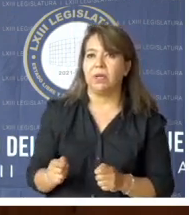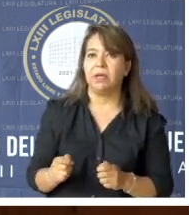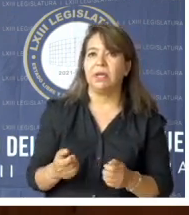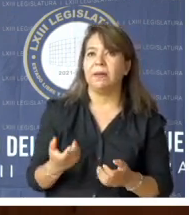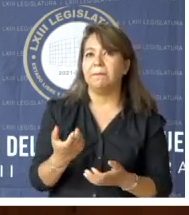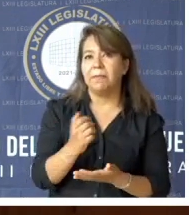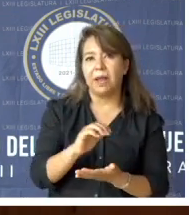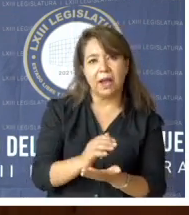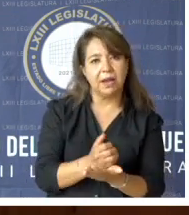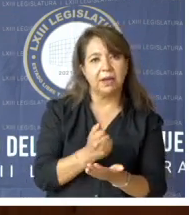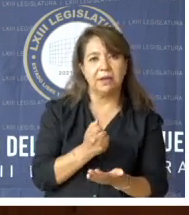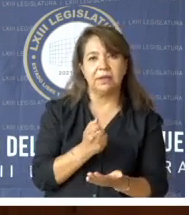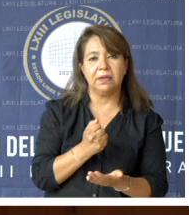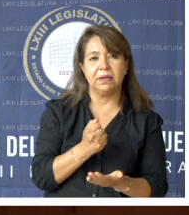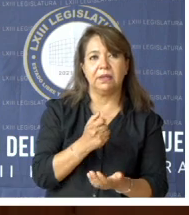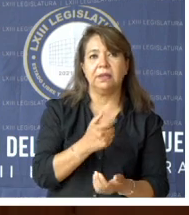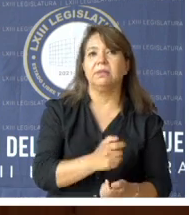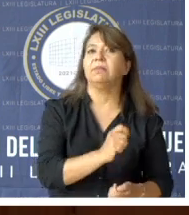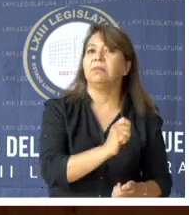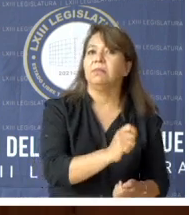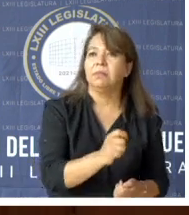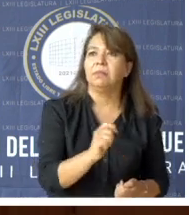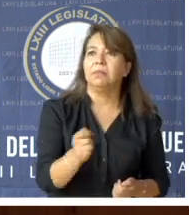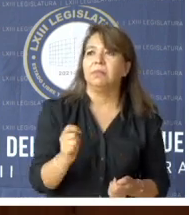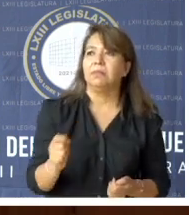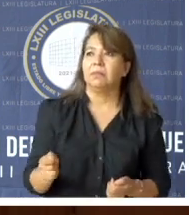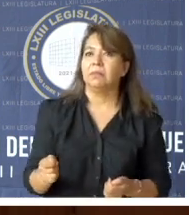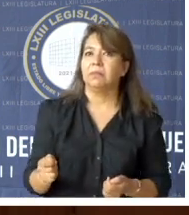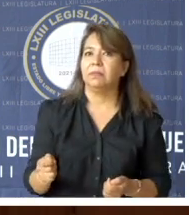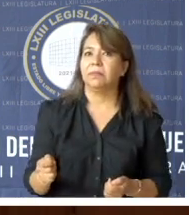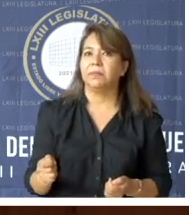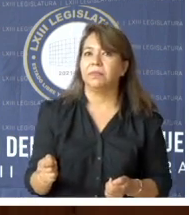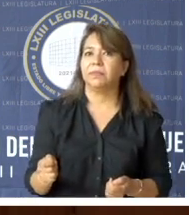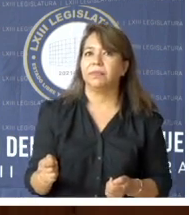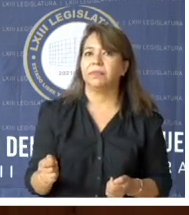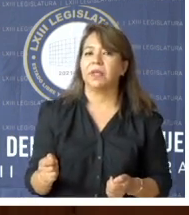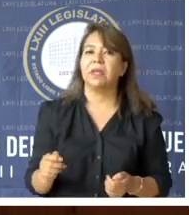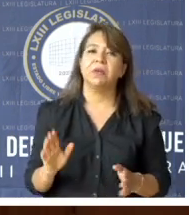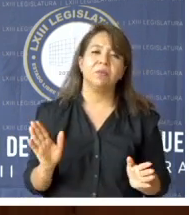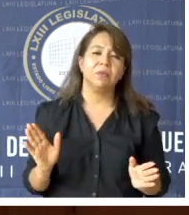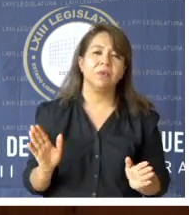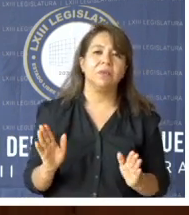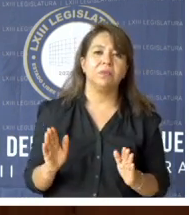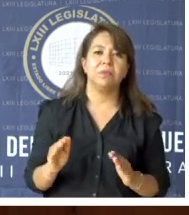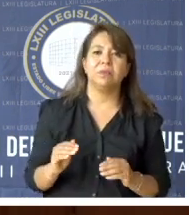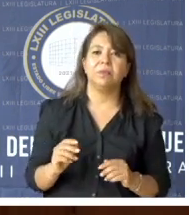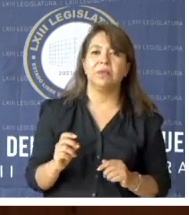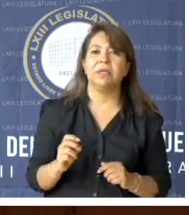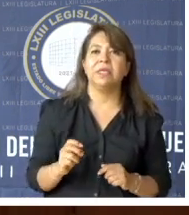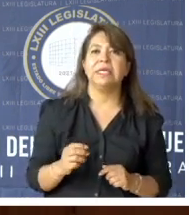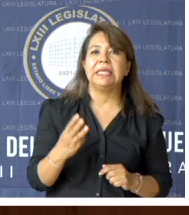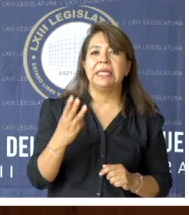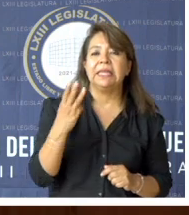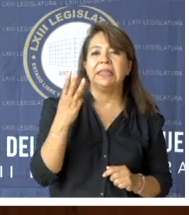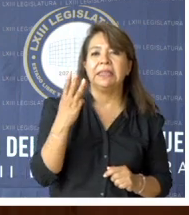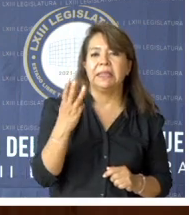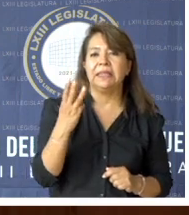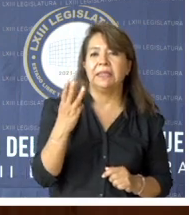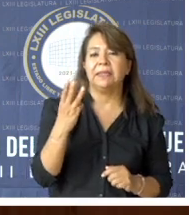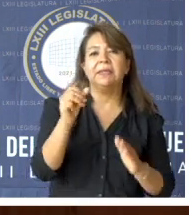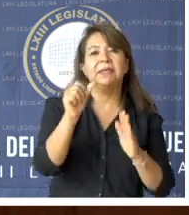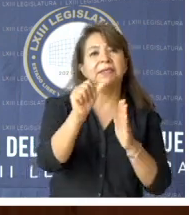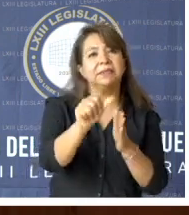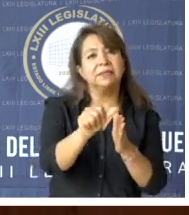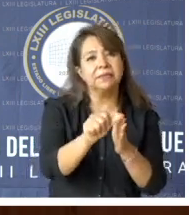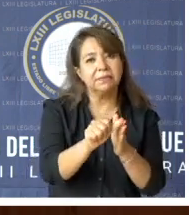normas. El monto de la participación de utilidades tendrá como límite máximo 3 meses del salario del